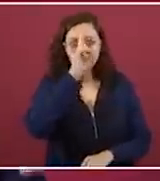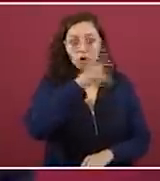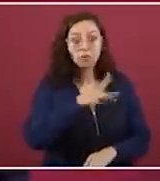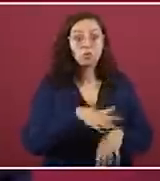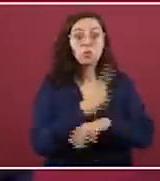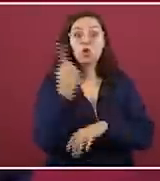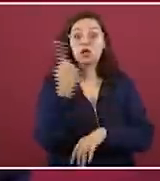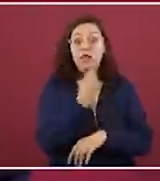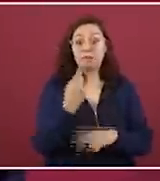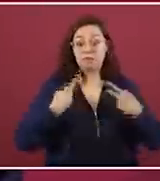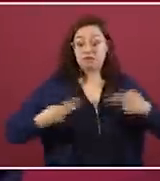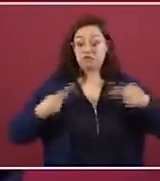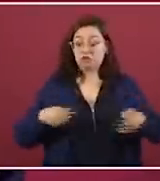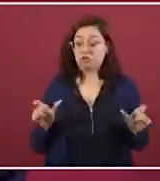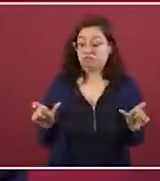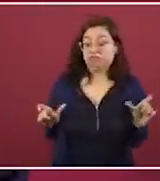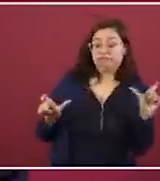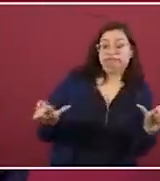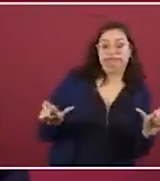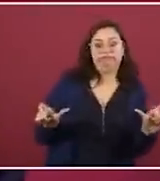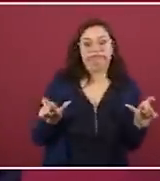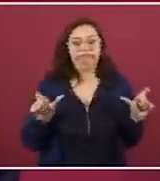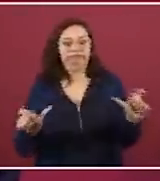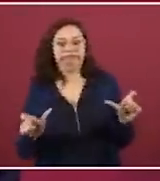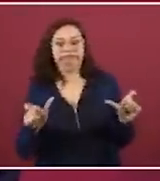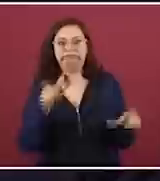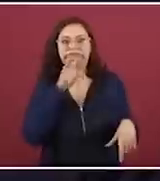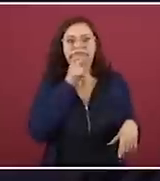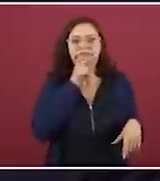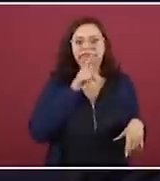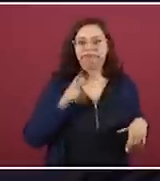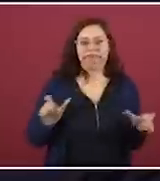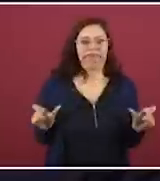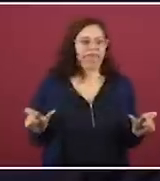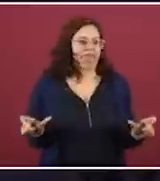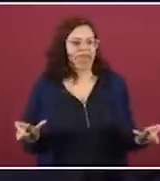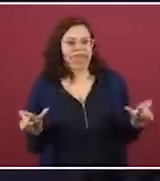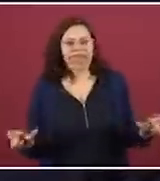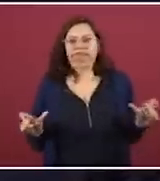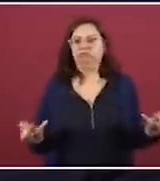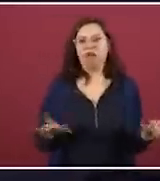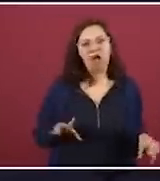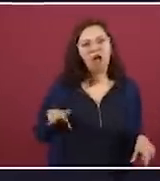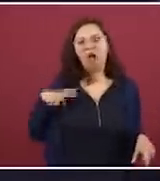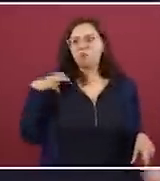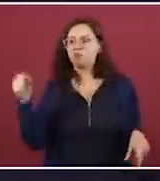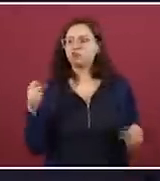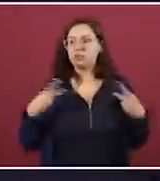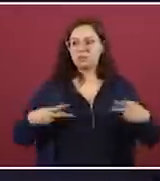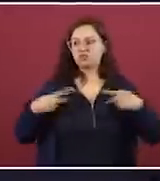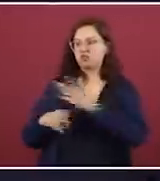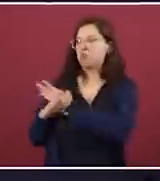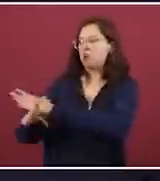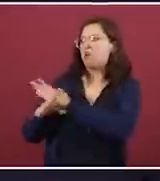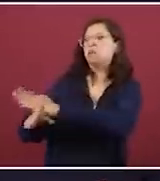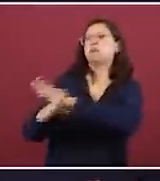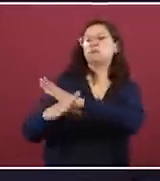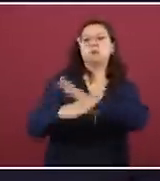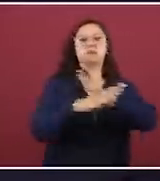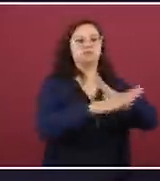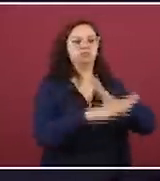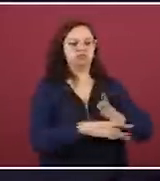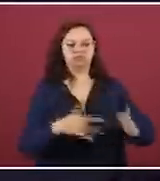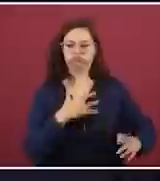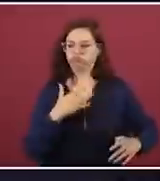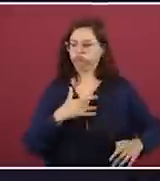guardaespaldas, abusan. Primero, no hay comunicación y se sienten